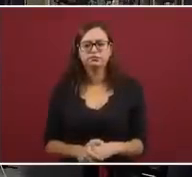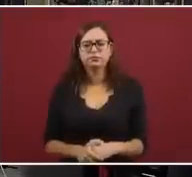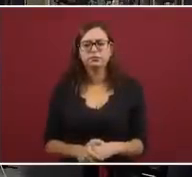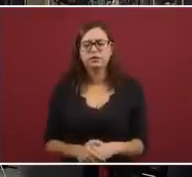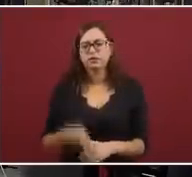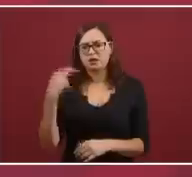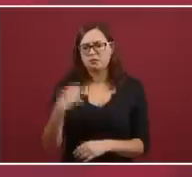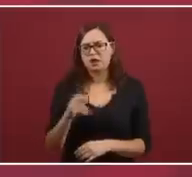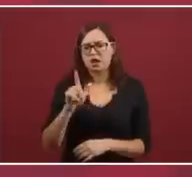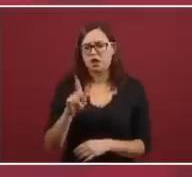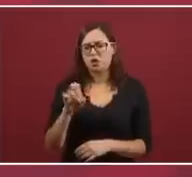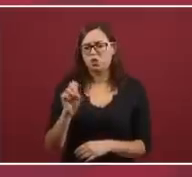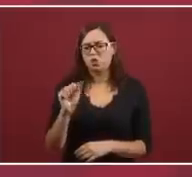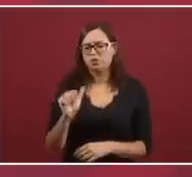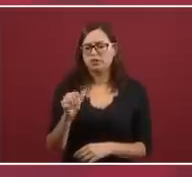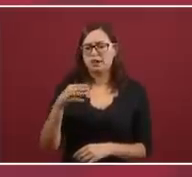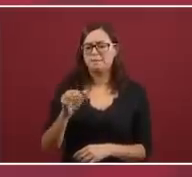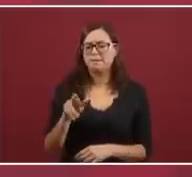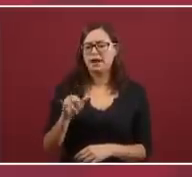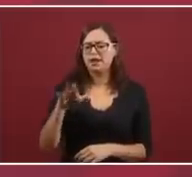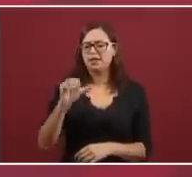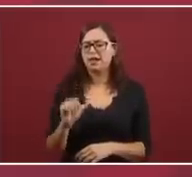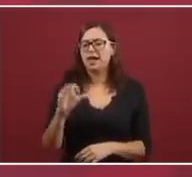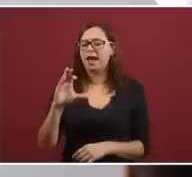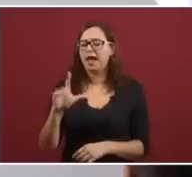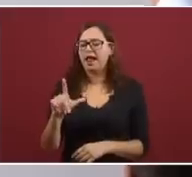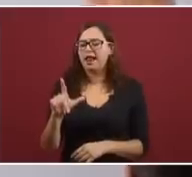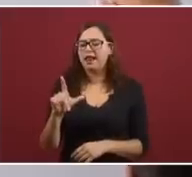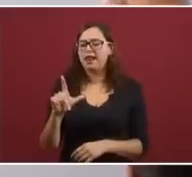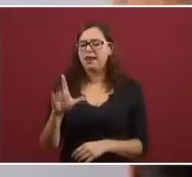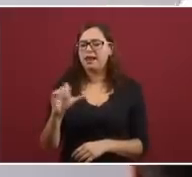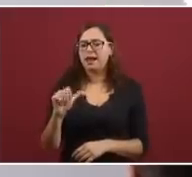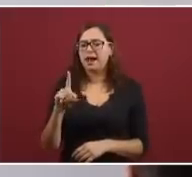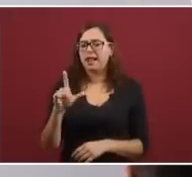María Alcalde. Perfecto. ¿Sí? Gracias, señor presidente. Sobre esto.